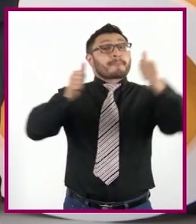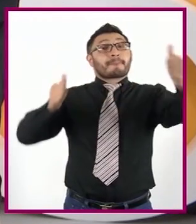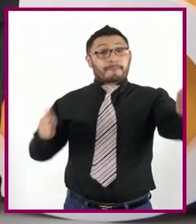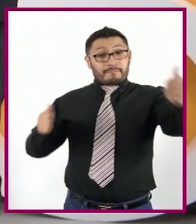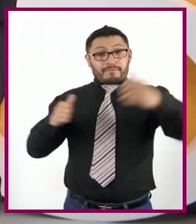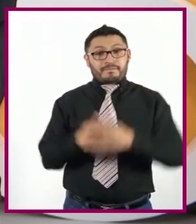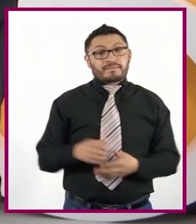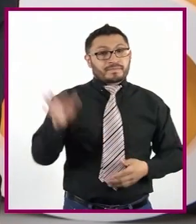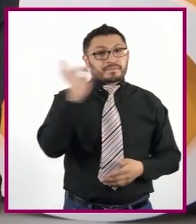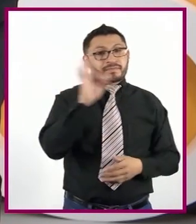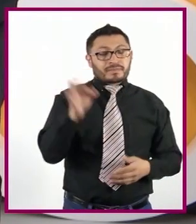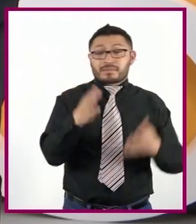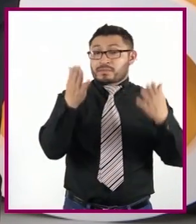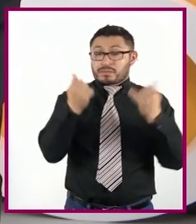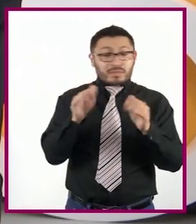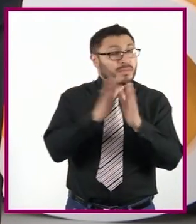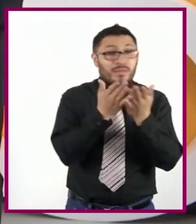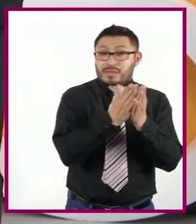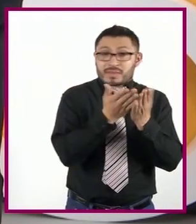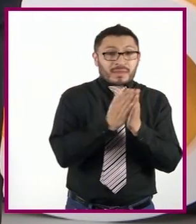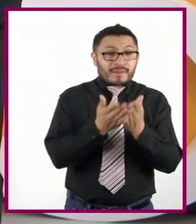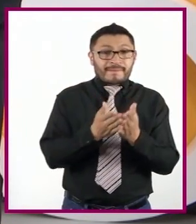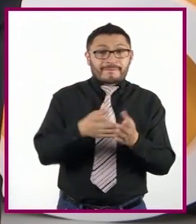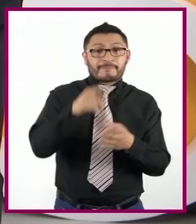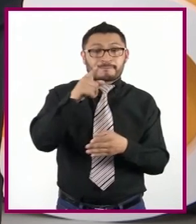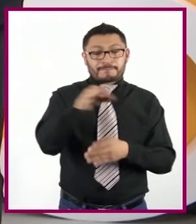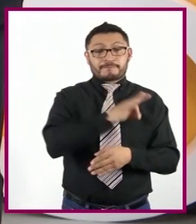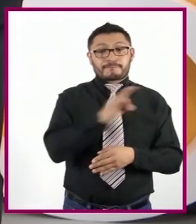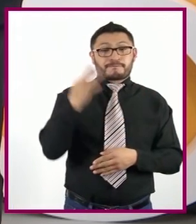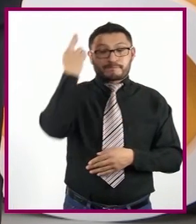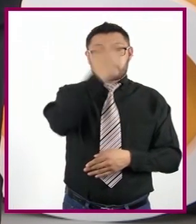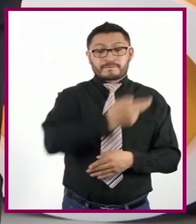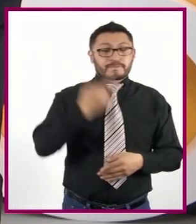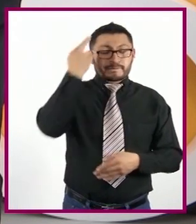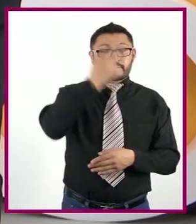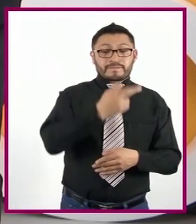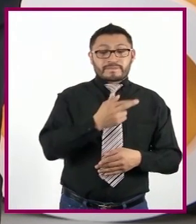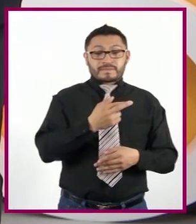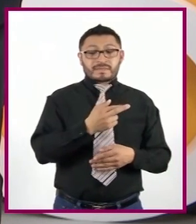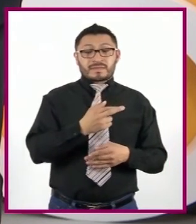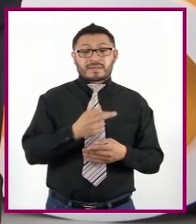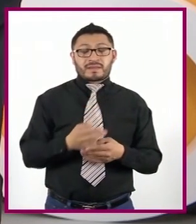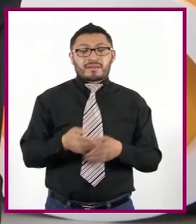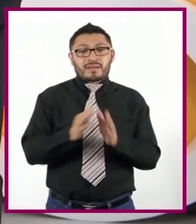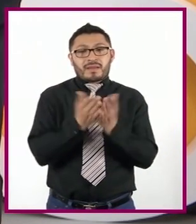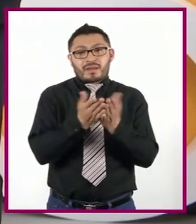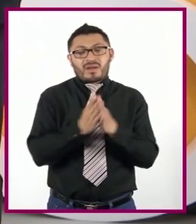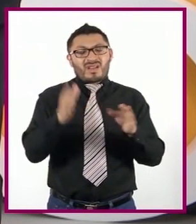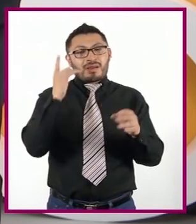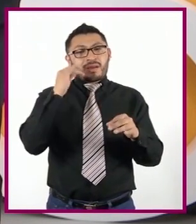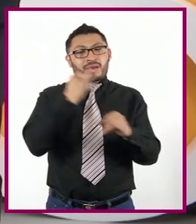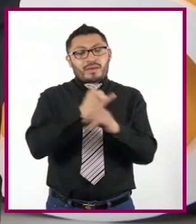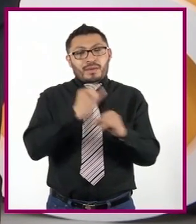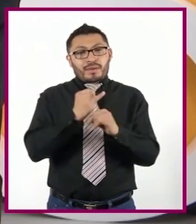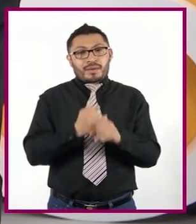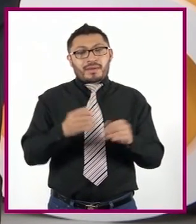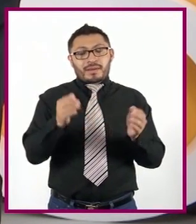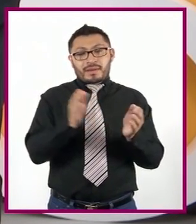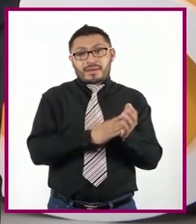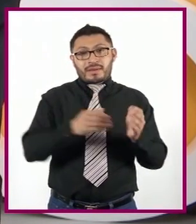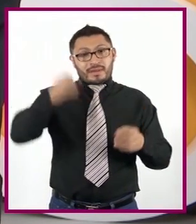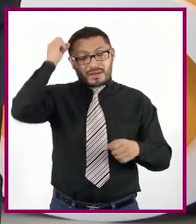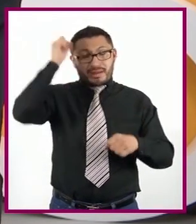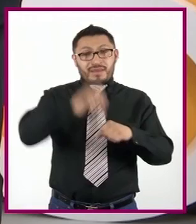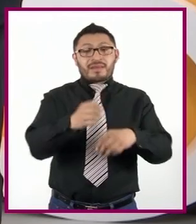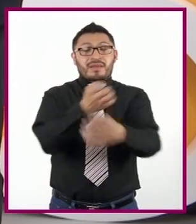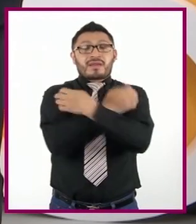Si aún no cuentan con su libro de texto, pueden consultarlo en el formato digital en la página oficial de la